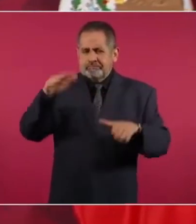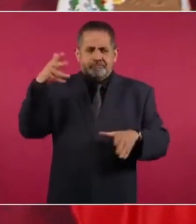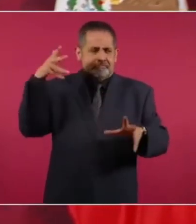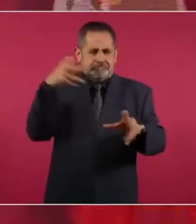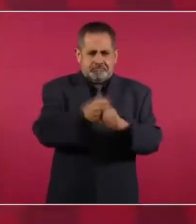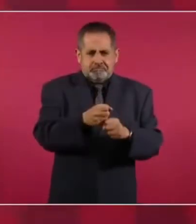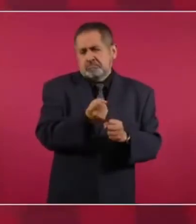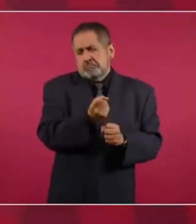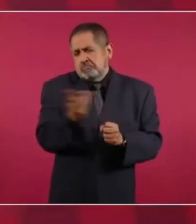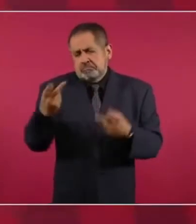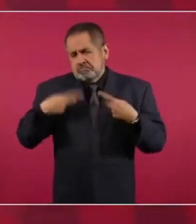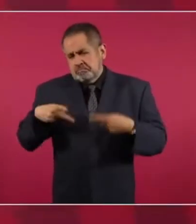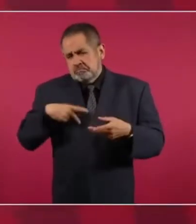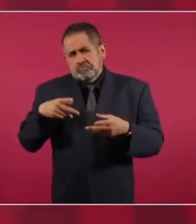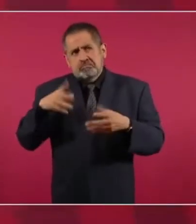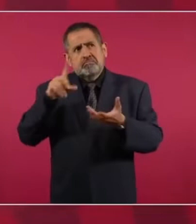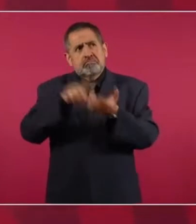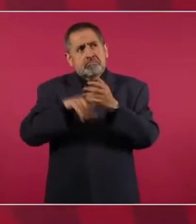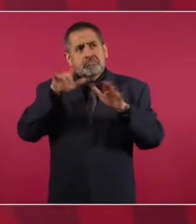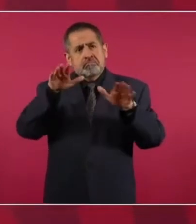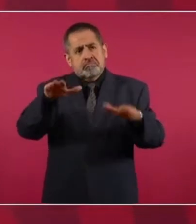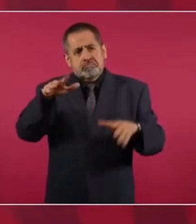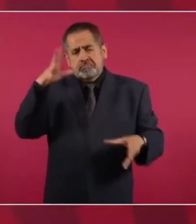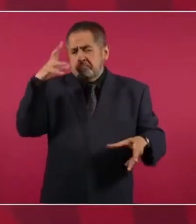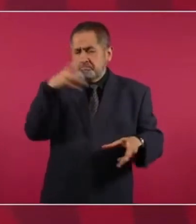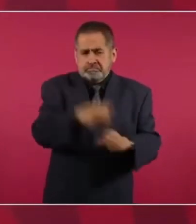Y muchos más.